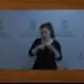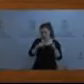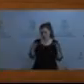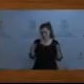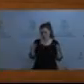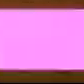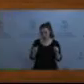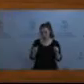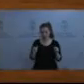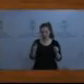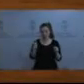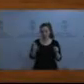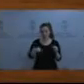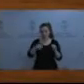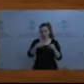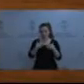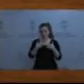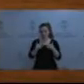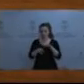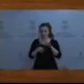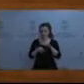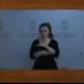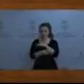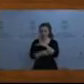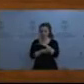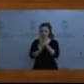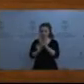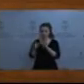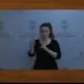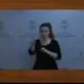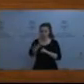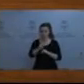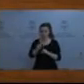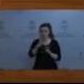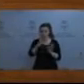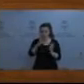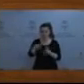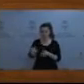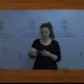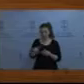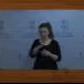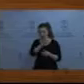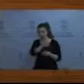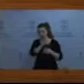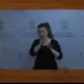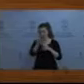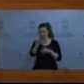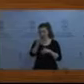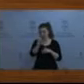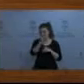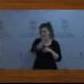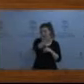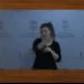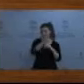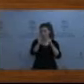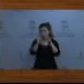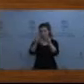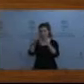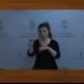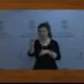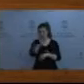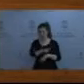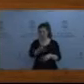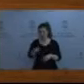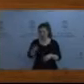es el mismo mecanismo que a finales de junio llegará a unas 580 o 590 personas, y eso hará